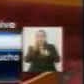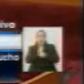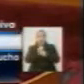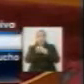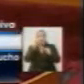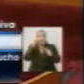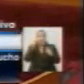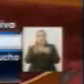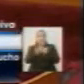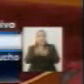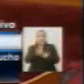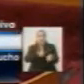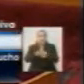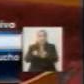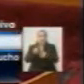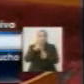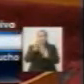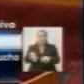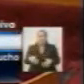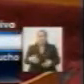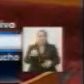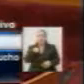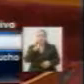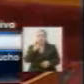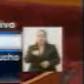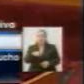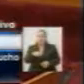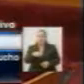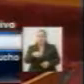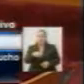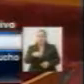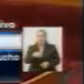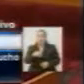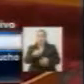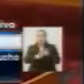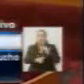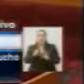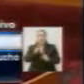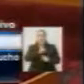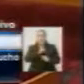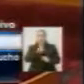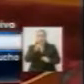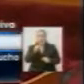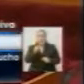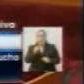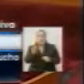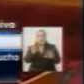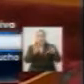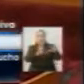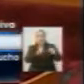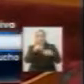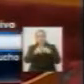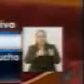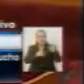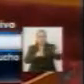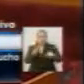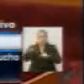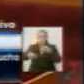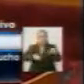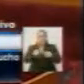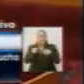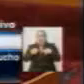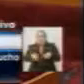militares lo reitero mandos intermedios hayan captado o permitido